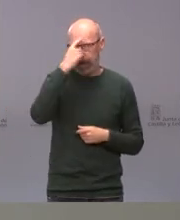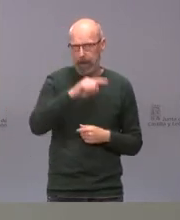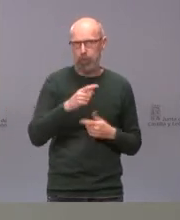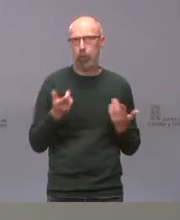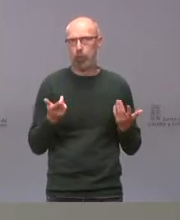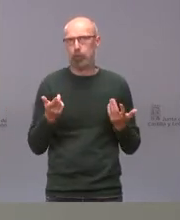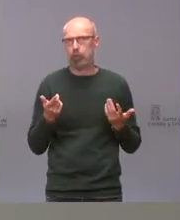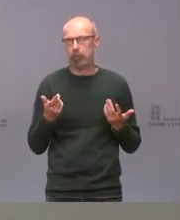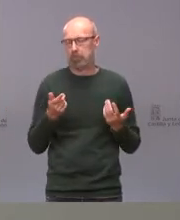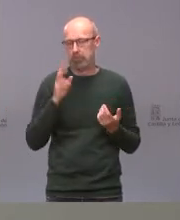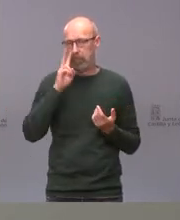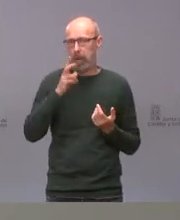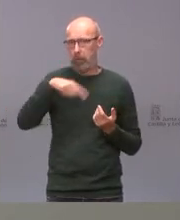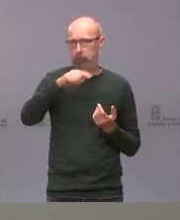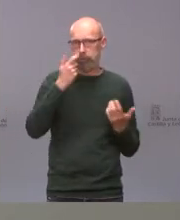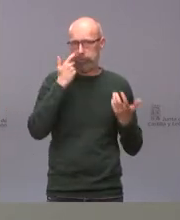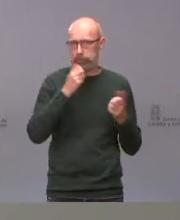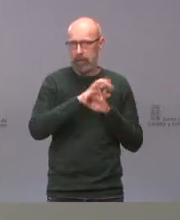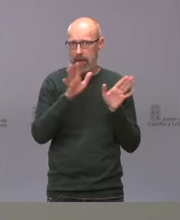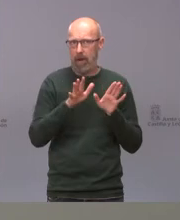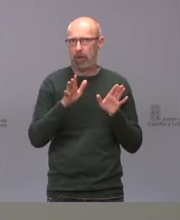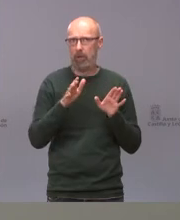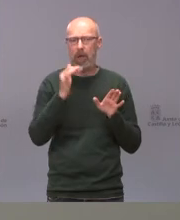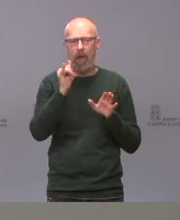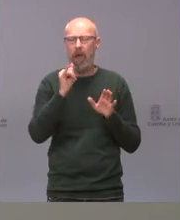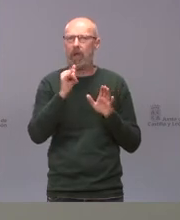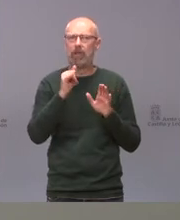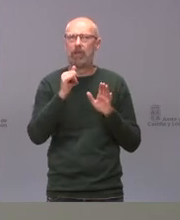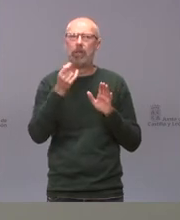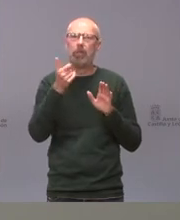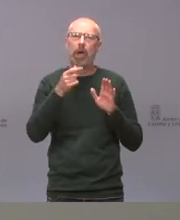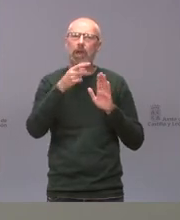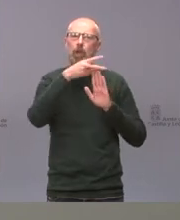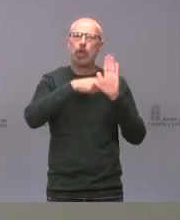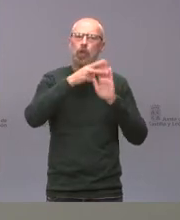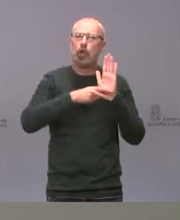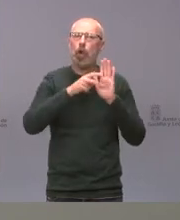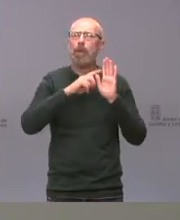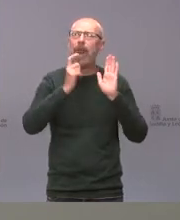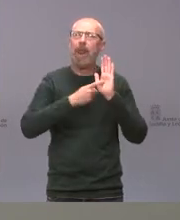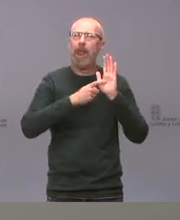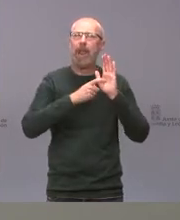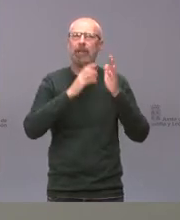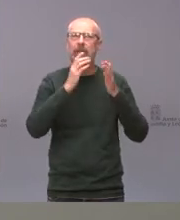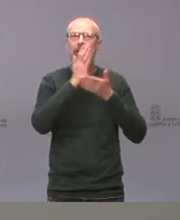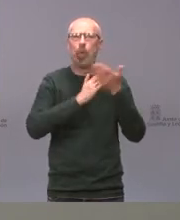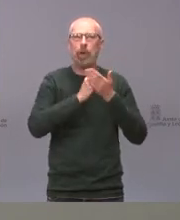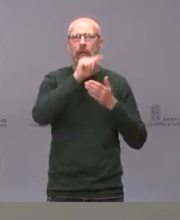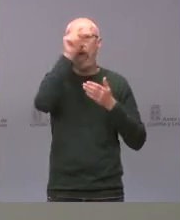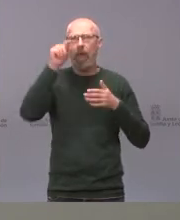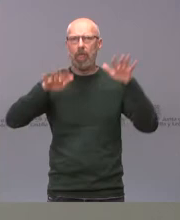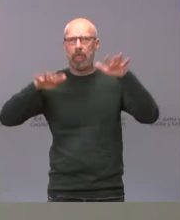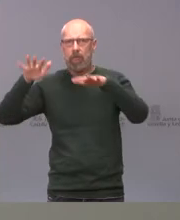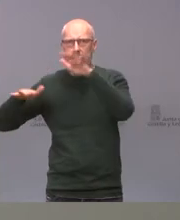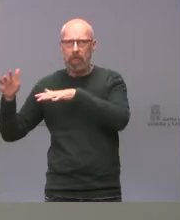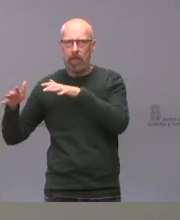Sabemos y lo estamos viendo todos, que se está generando un caos jurídico y que cuando se dice que tenemos muchísimas medidas,